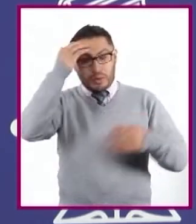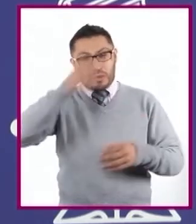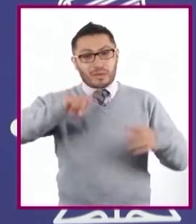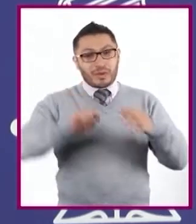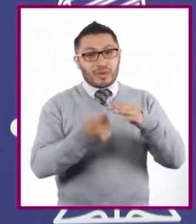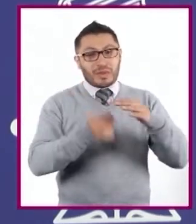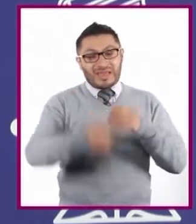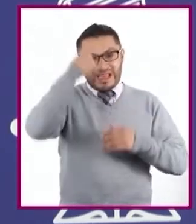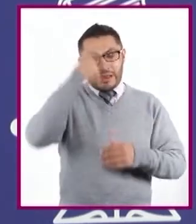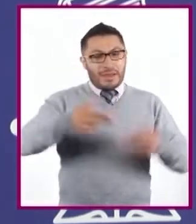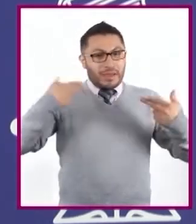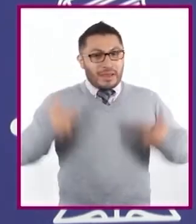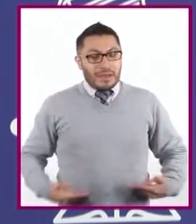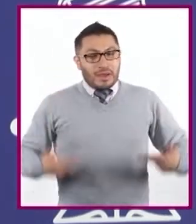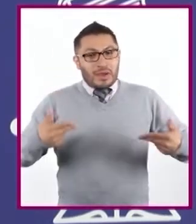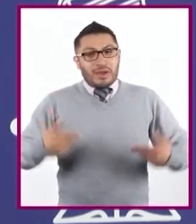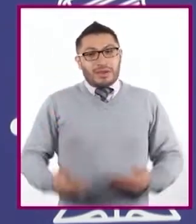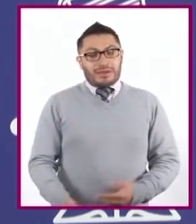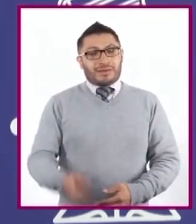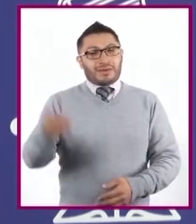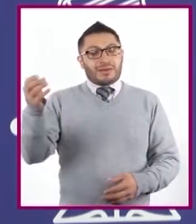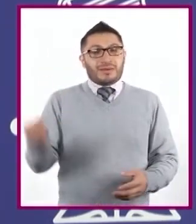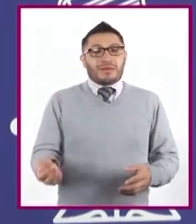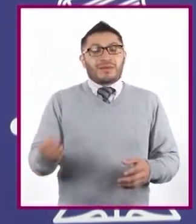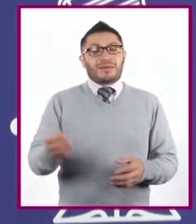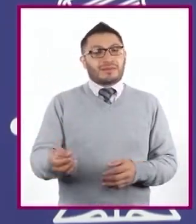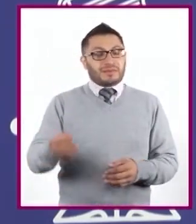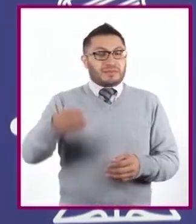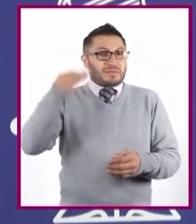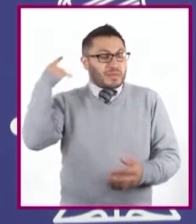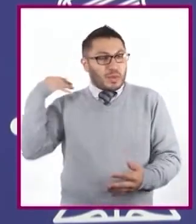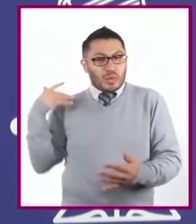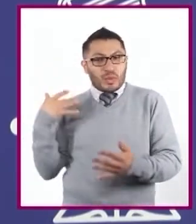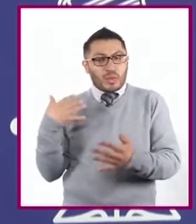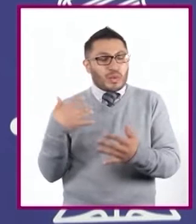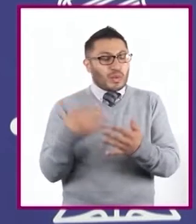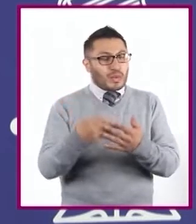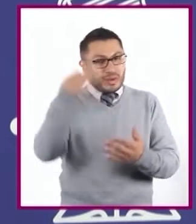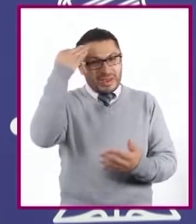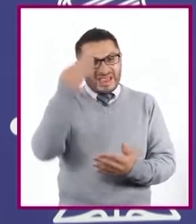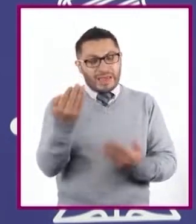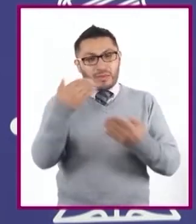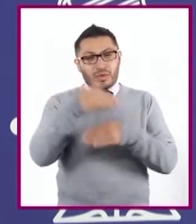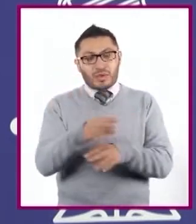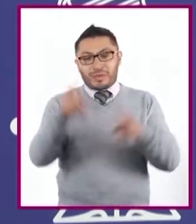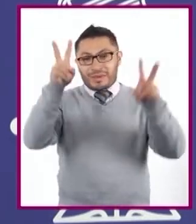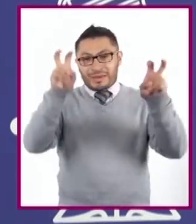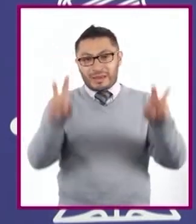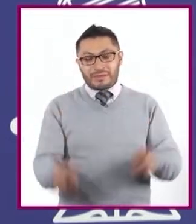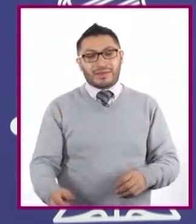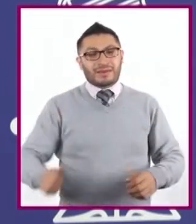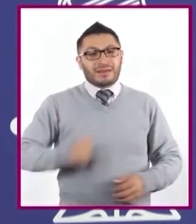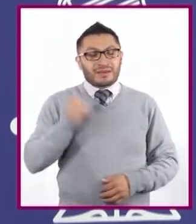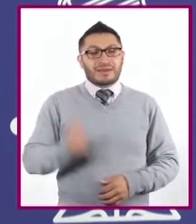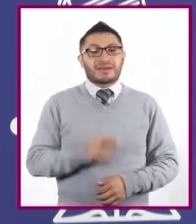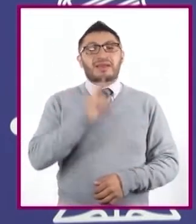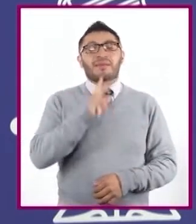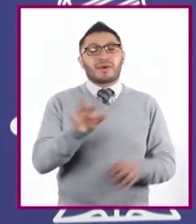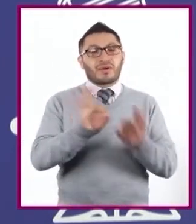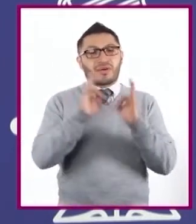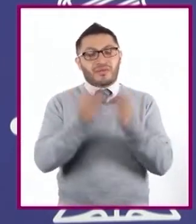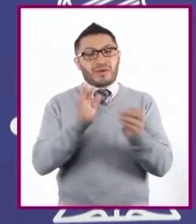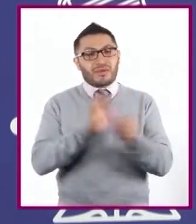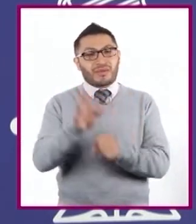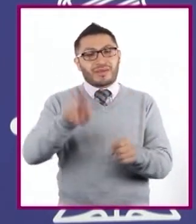la humanidad ha acumulado a lo largo del tiempo para resolver problemas. Cómo aprovechar de mejor manera lo que la naturaleza nos brinda, o